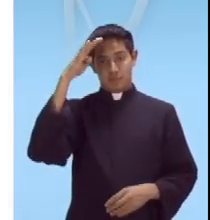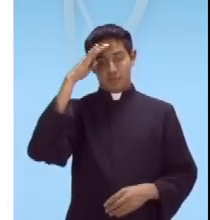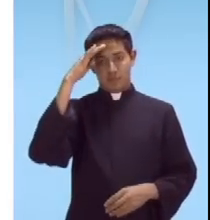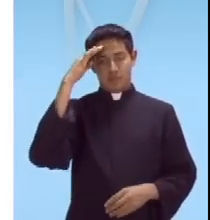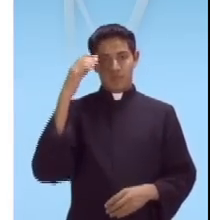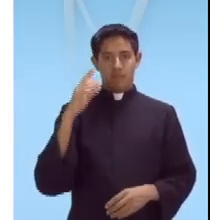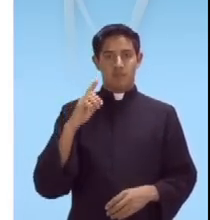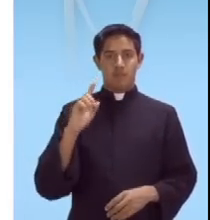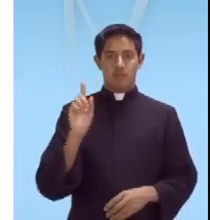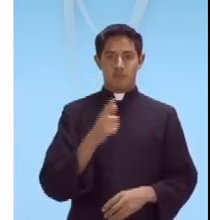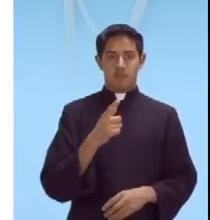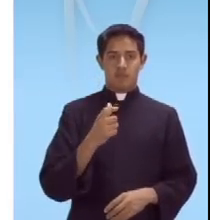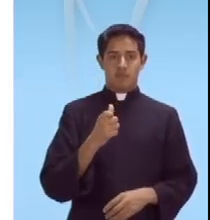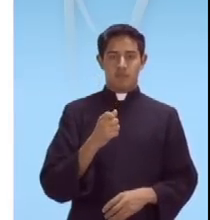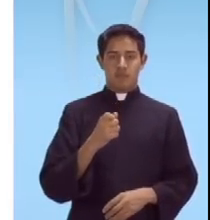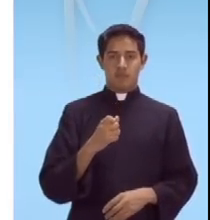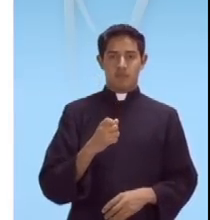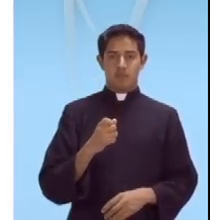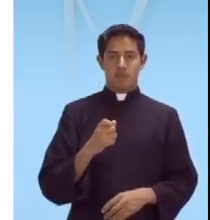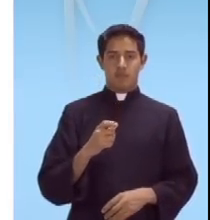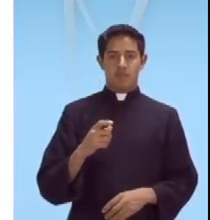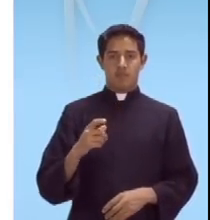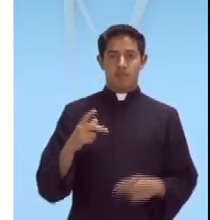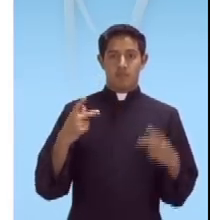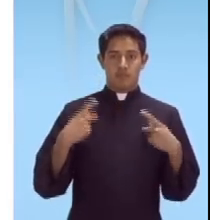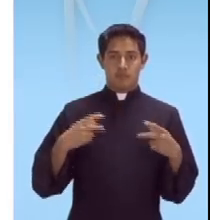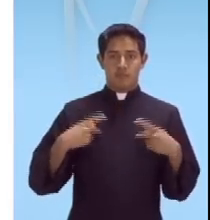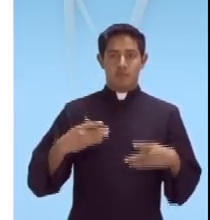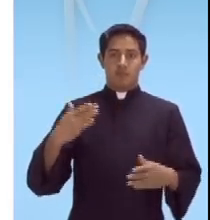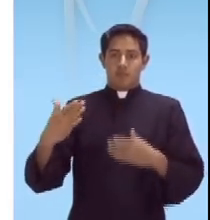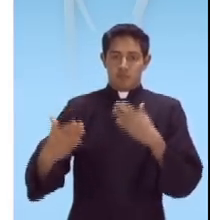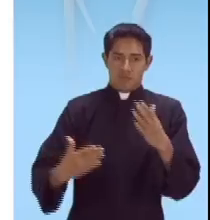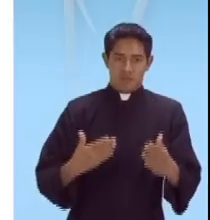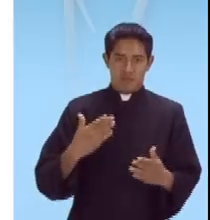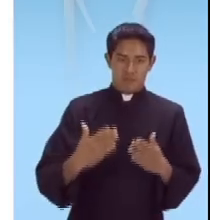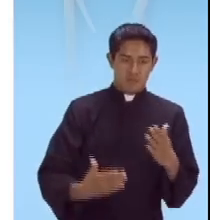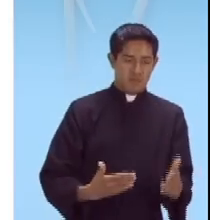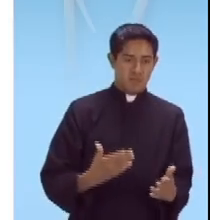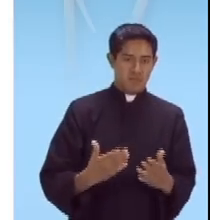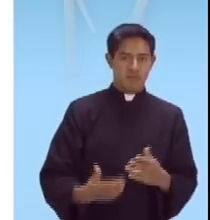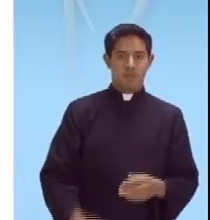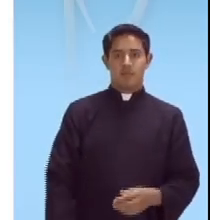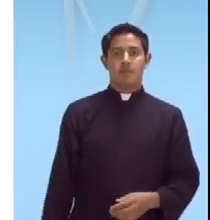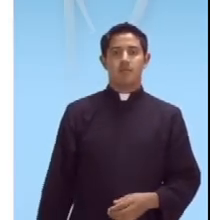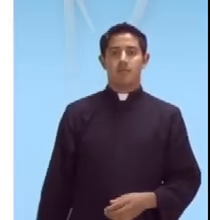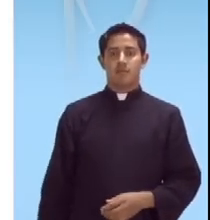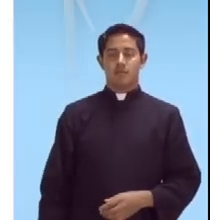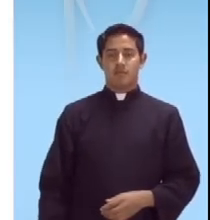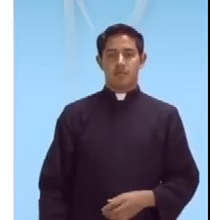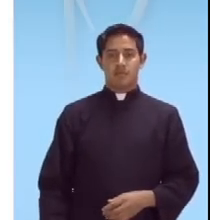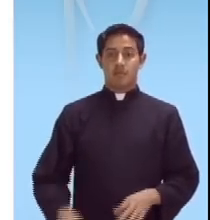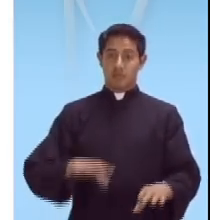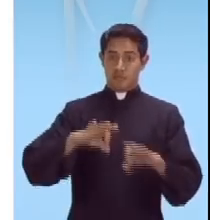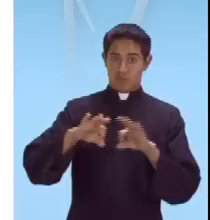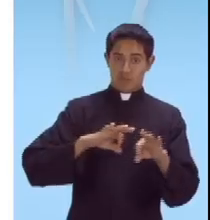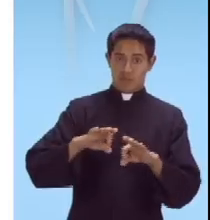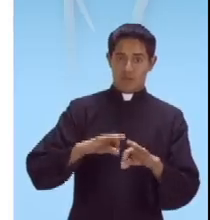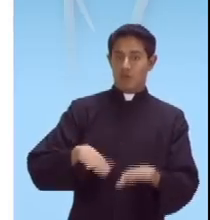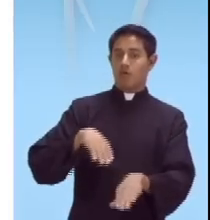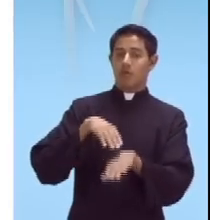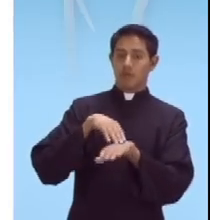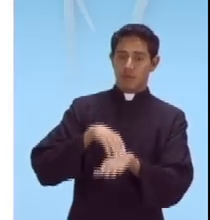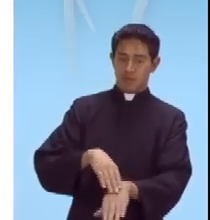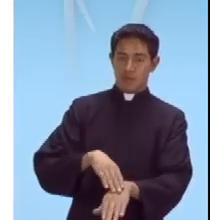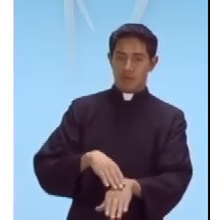y el amo. El siervo que obedece lo que le dice el amo. ¿Por qué? Porque es su obligación,